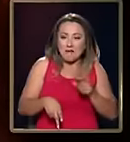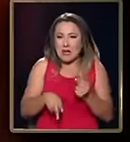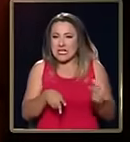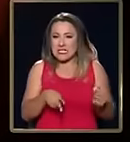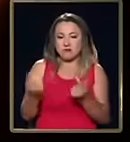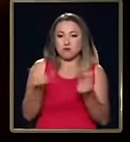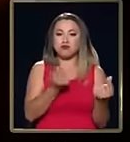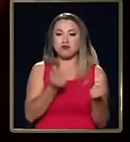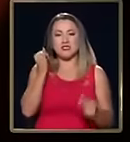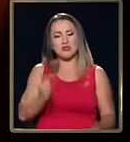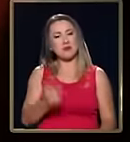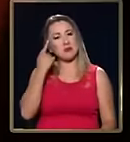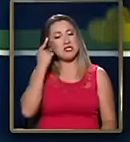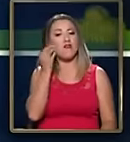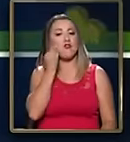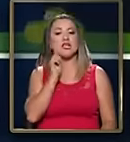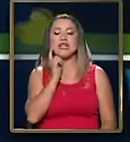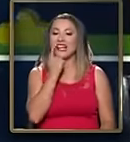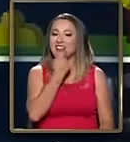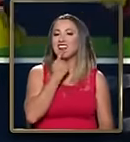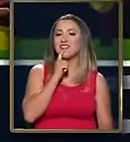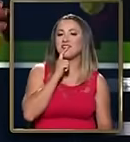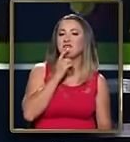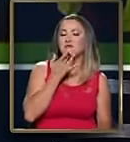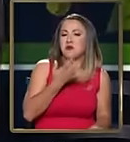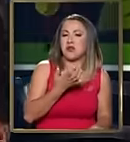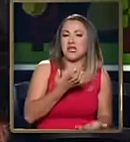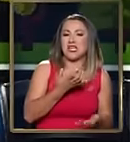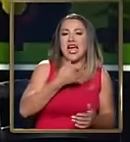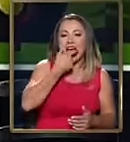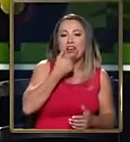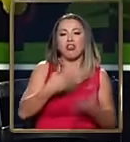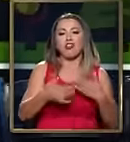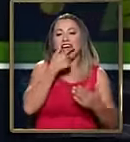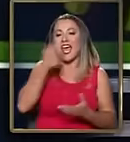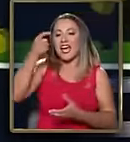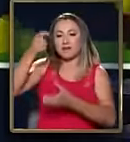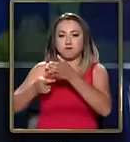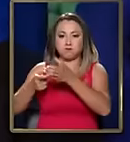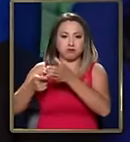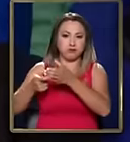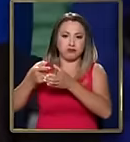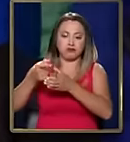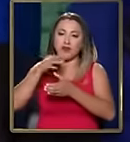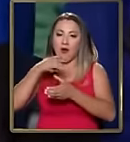Yo siempre pensé que mi abuela tenía dientes de leche porque todas las noches los colocaba en una taza.